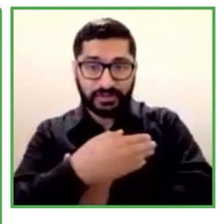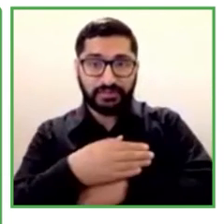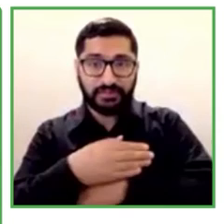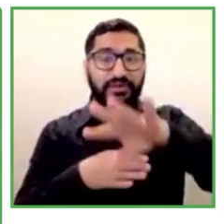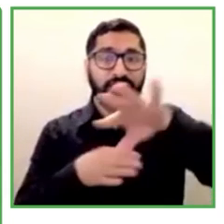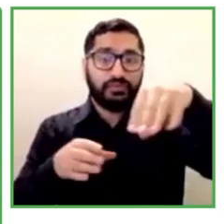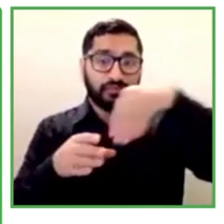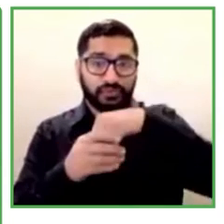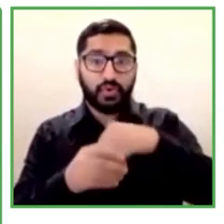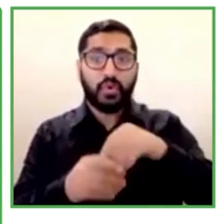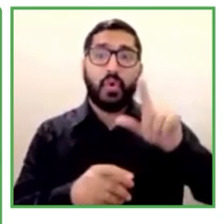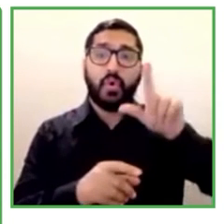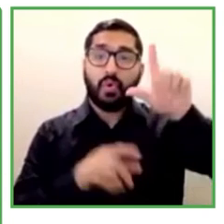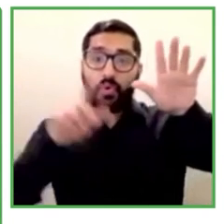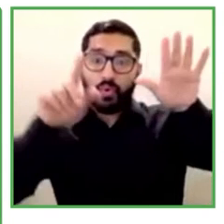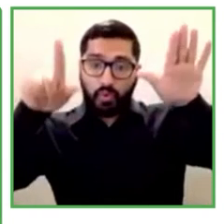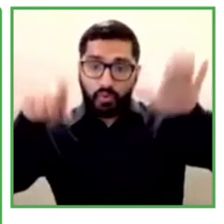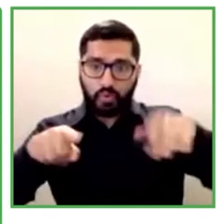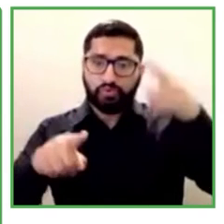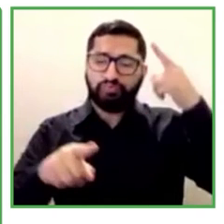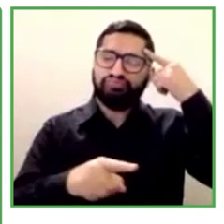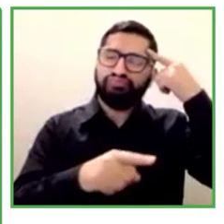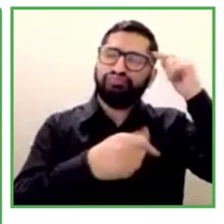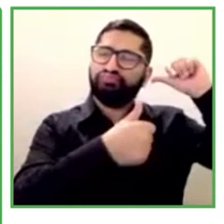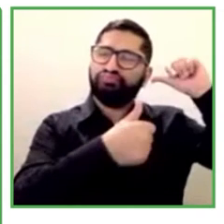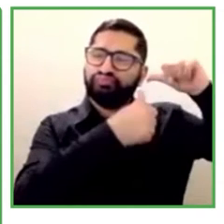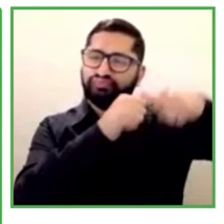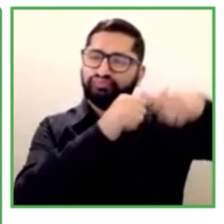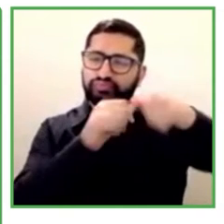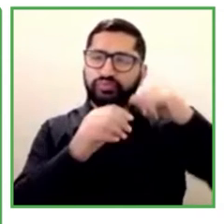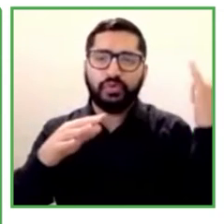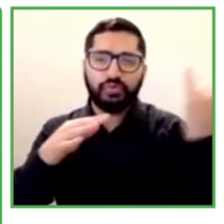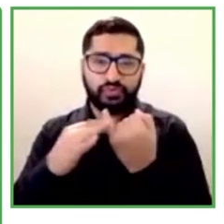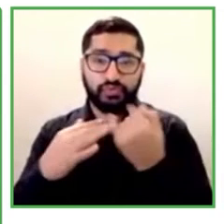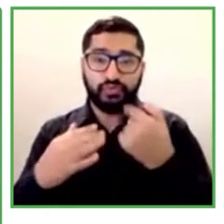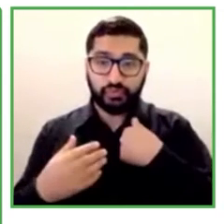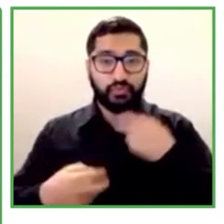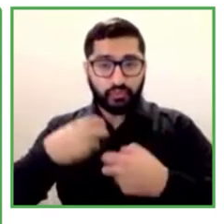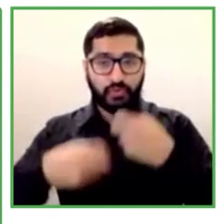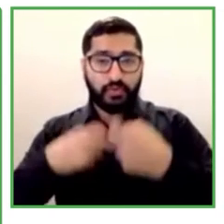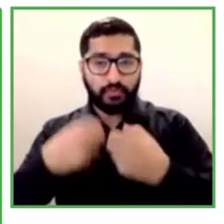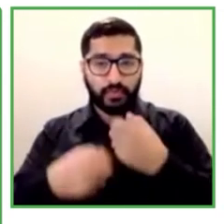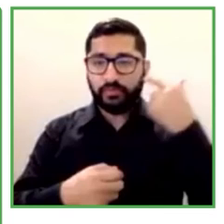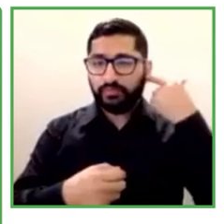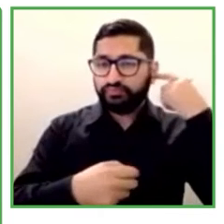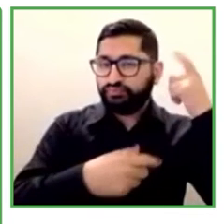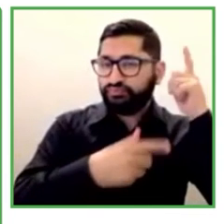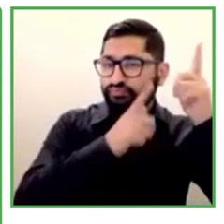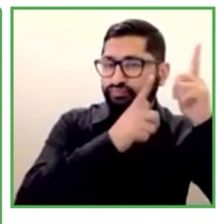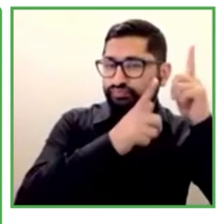Comencé con un problema auditivo hace un par de años que la verdad que no quería asumir.